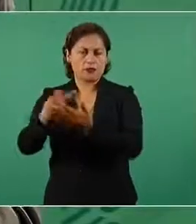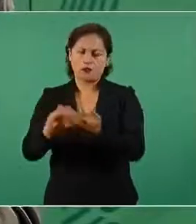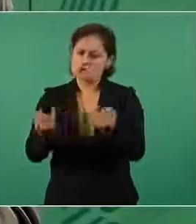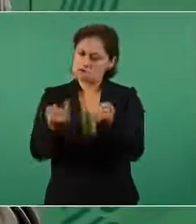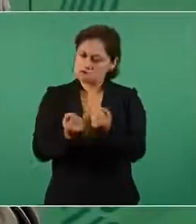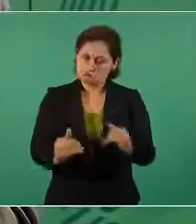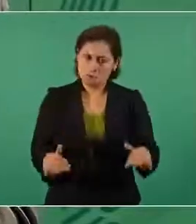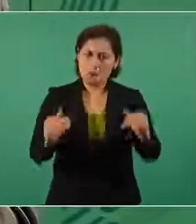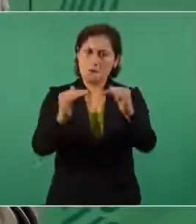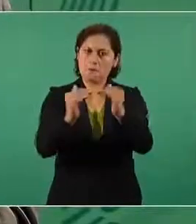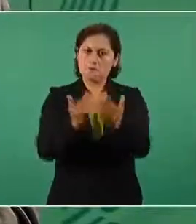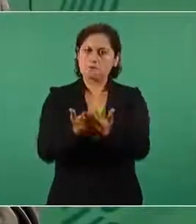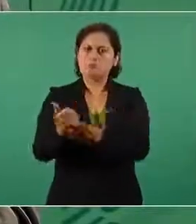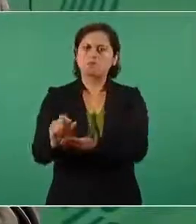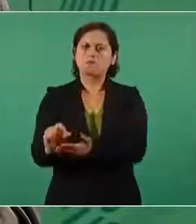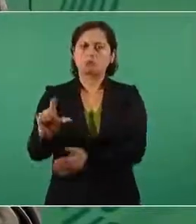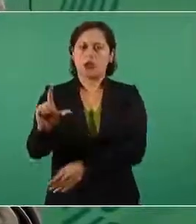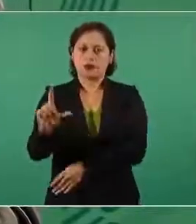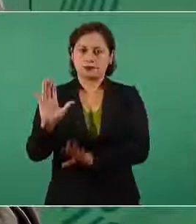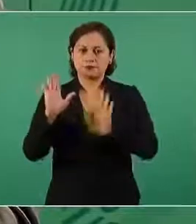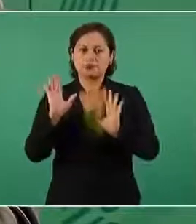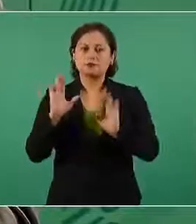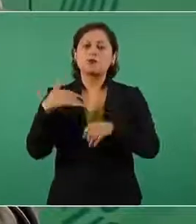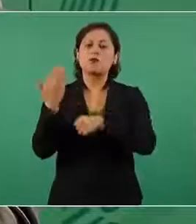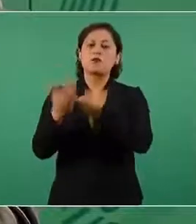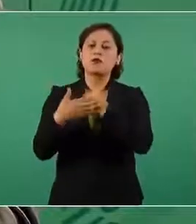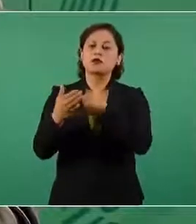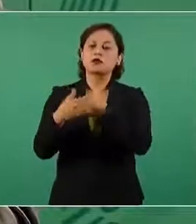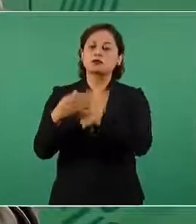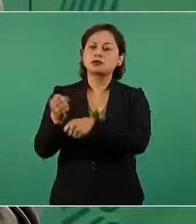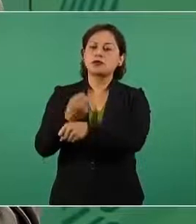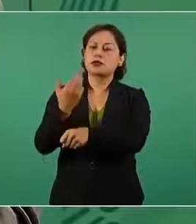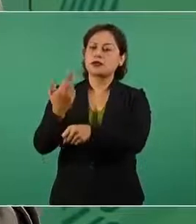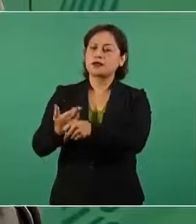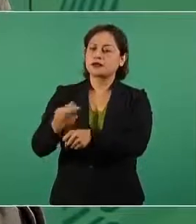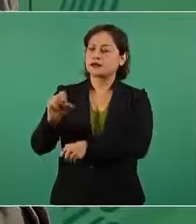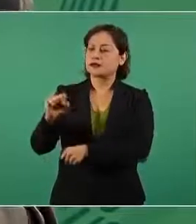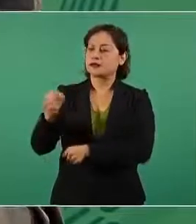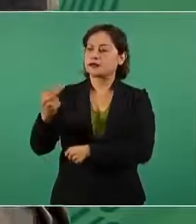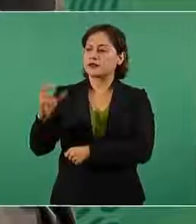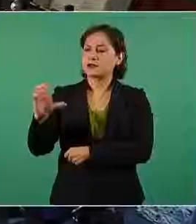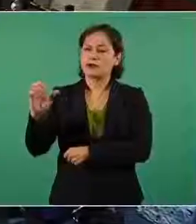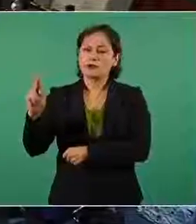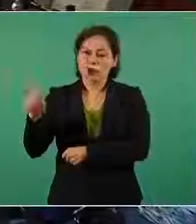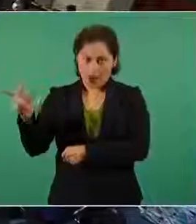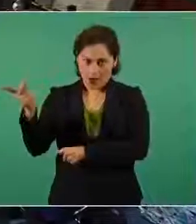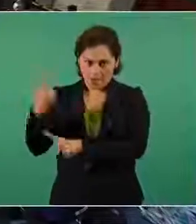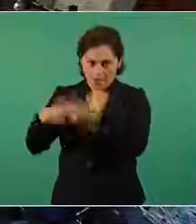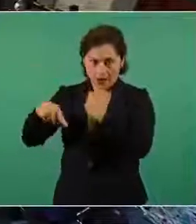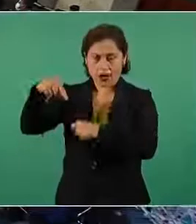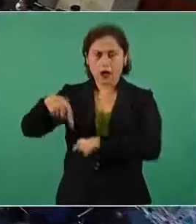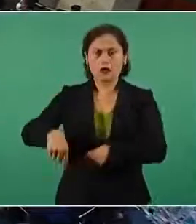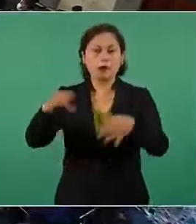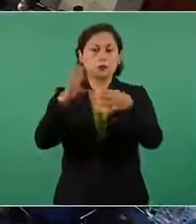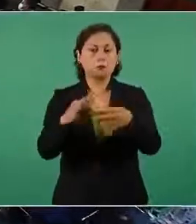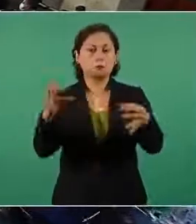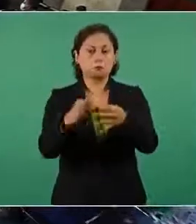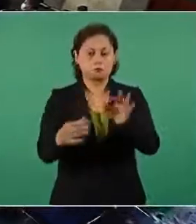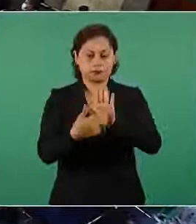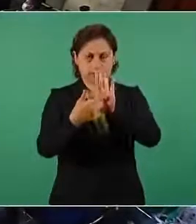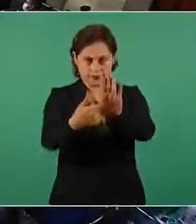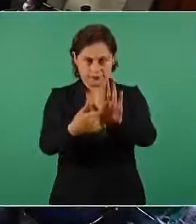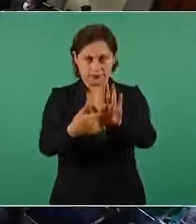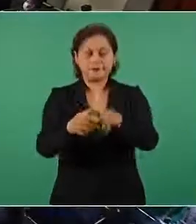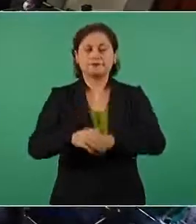Hacienda que venga aquí y que informe. Bueno, vamos con